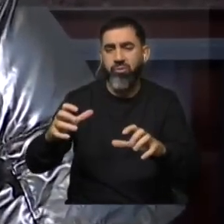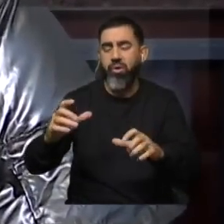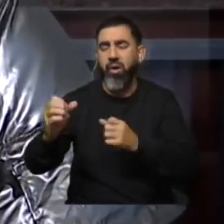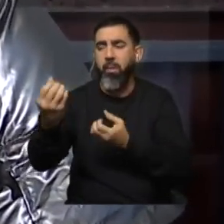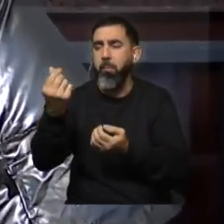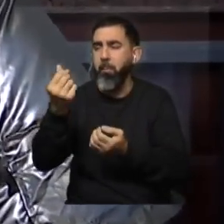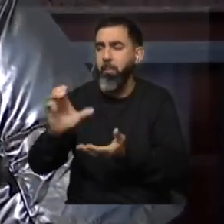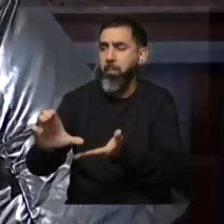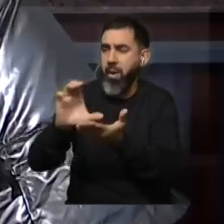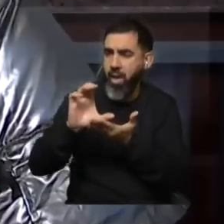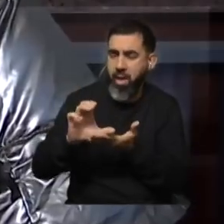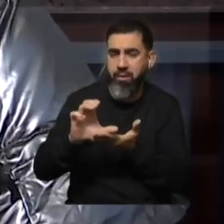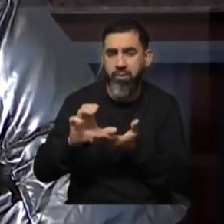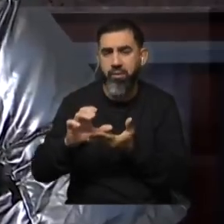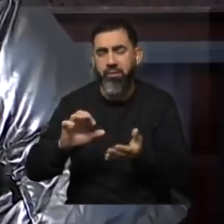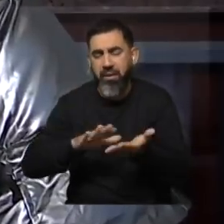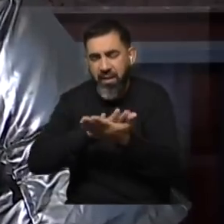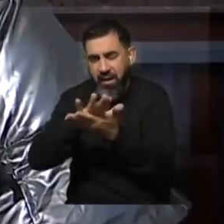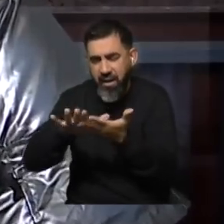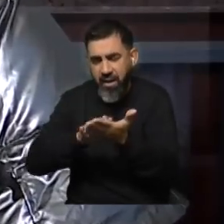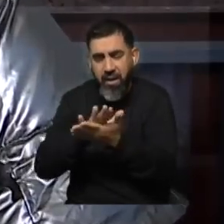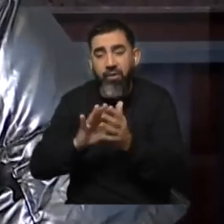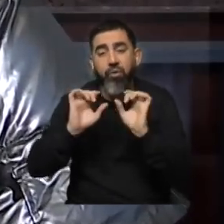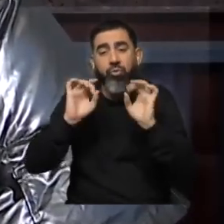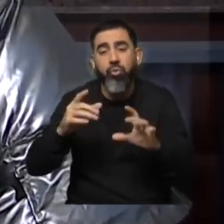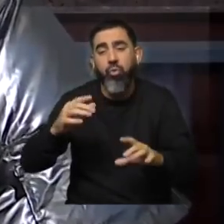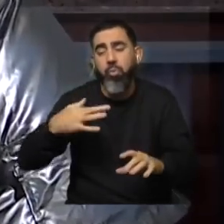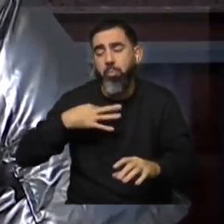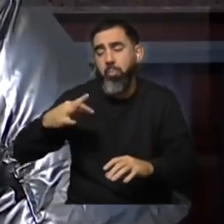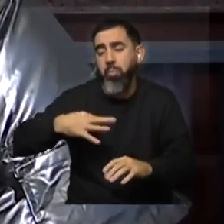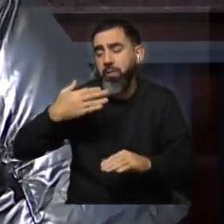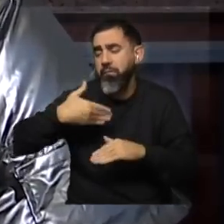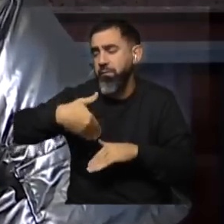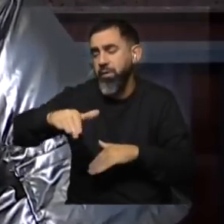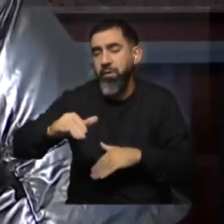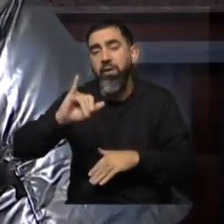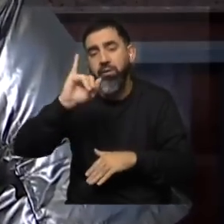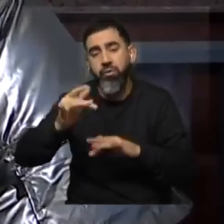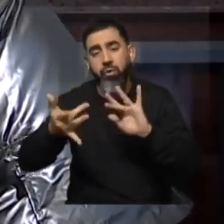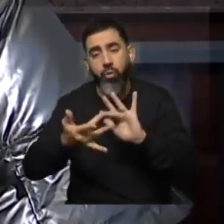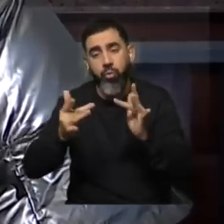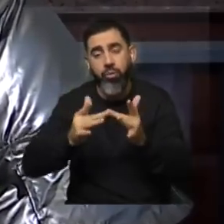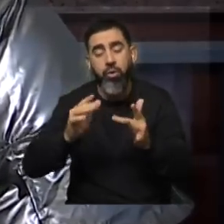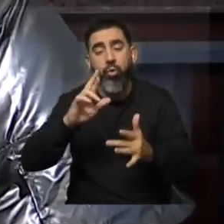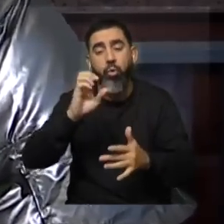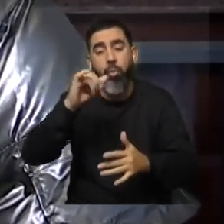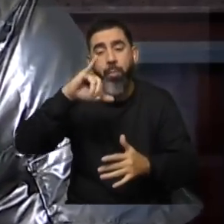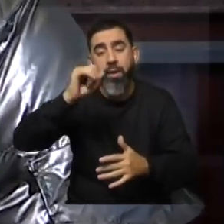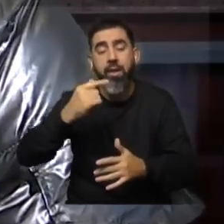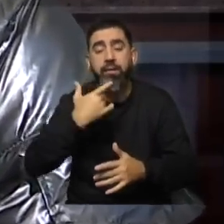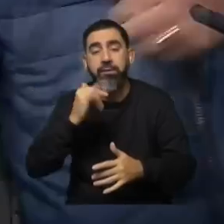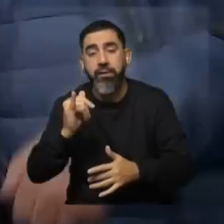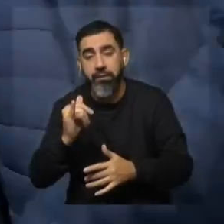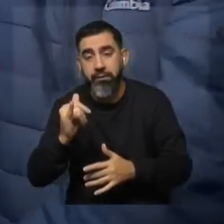económico ni de nada relacionado trato de hacer mi vida Este sí me comuniqué con Romina Celeste en su momento cuando